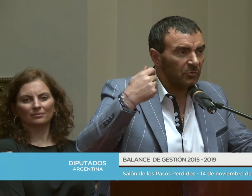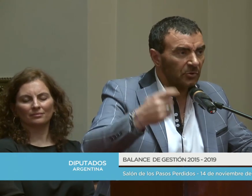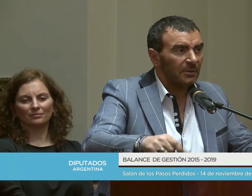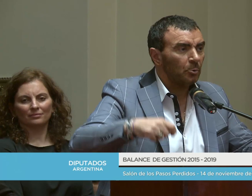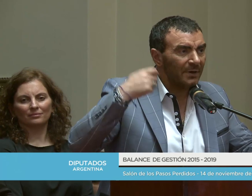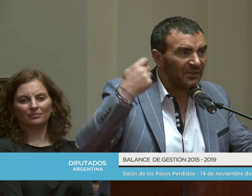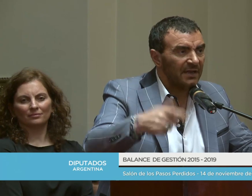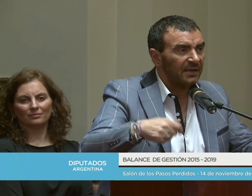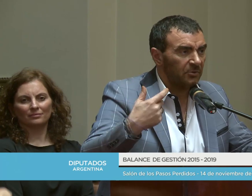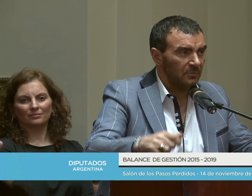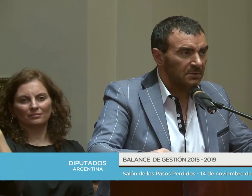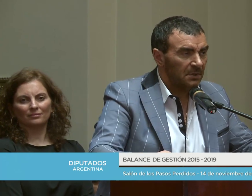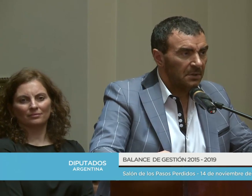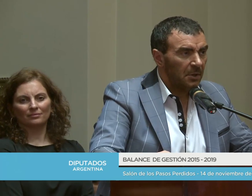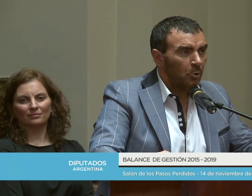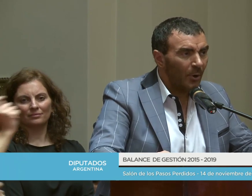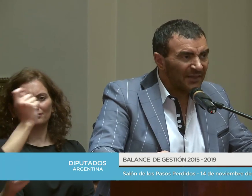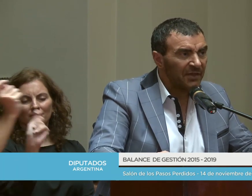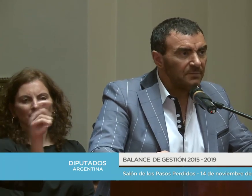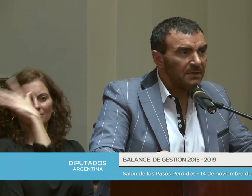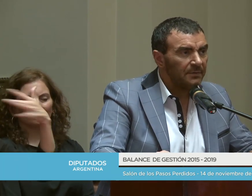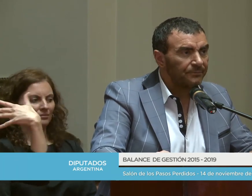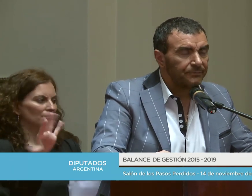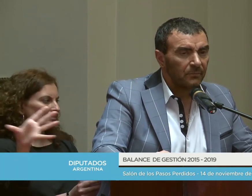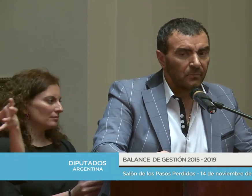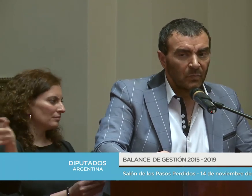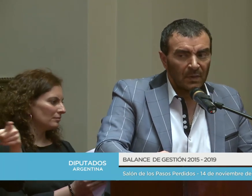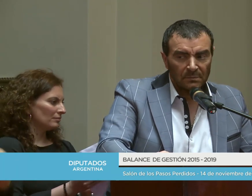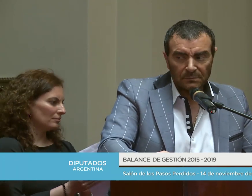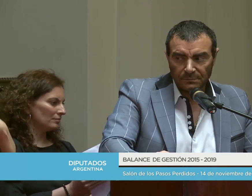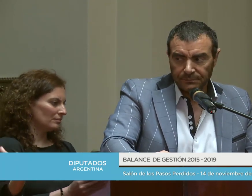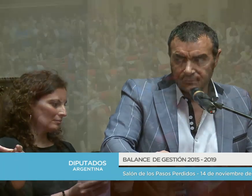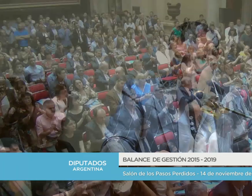de funcionario o cuál sea la gestión. Lo hacen